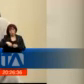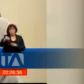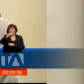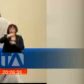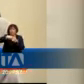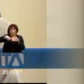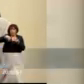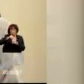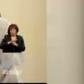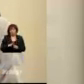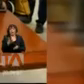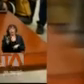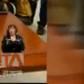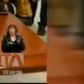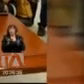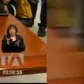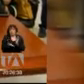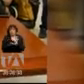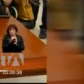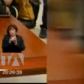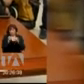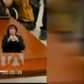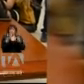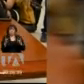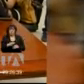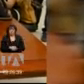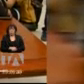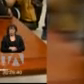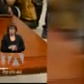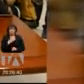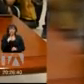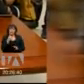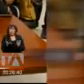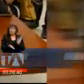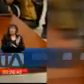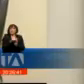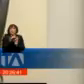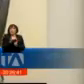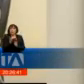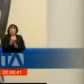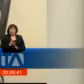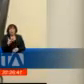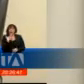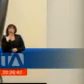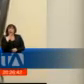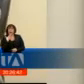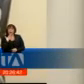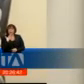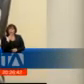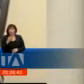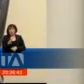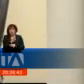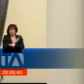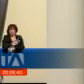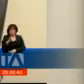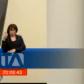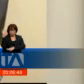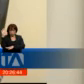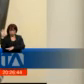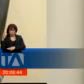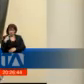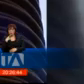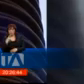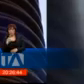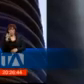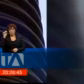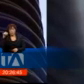fueron cobrados en exceso. El ministro además rechazó que este incremento en la planilla tenga relación a uno de los compromisos que consta en la carta de